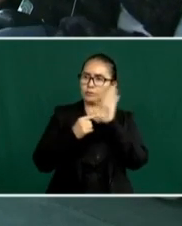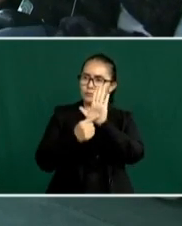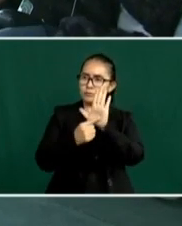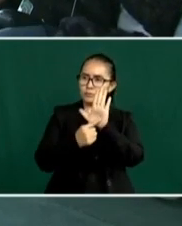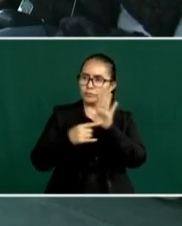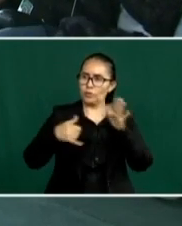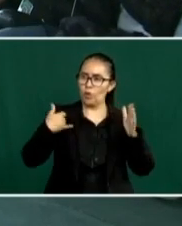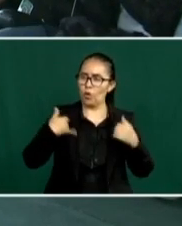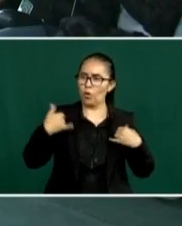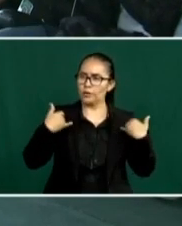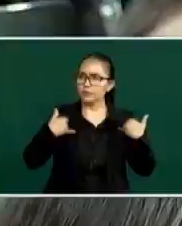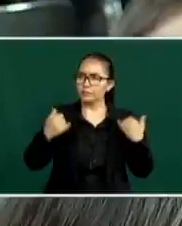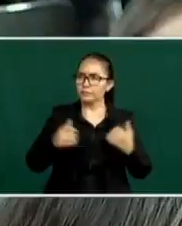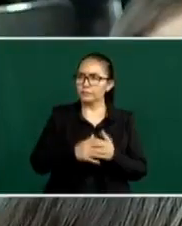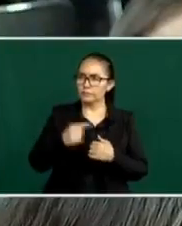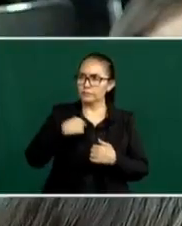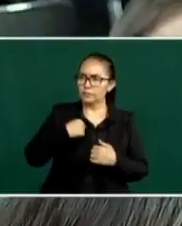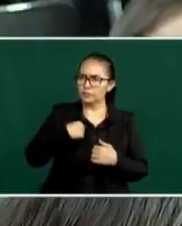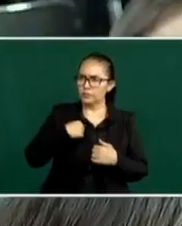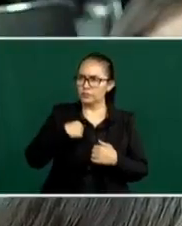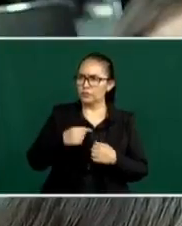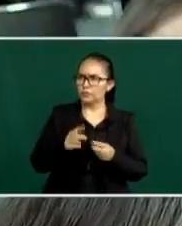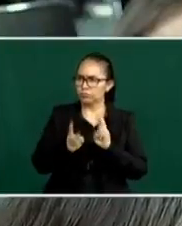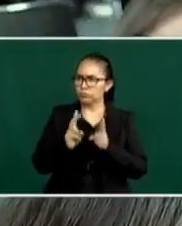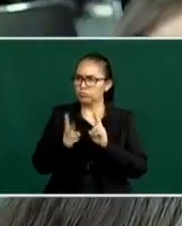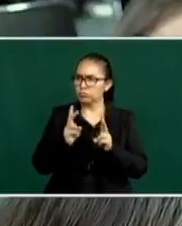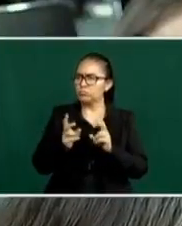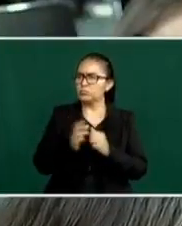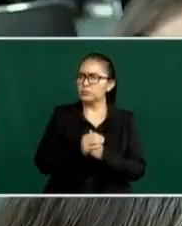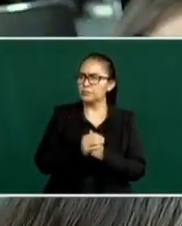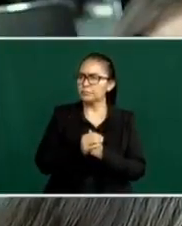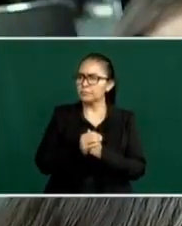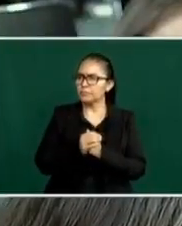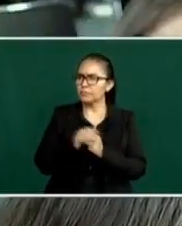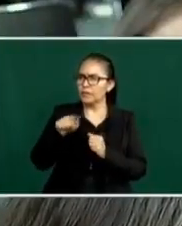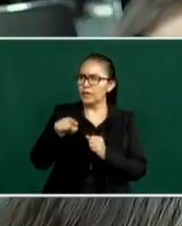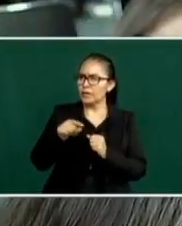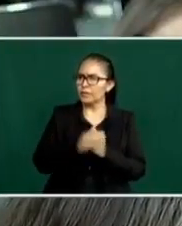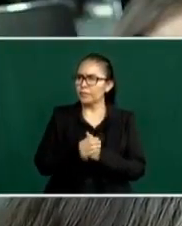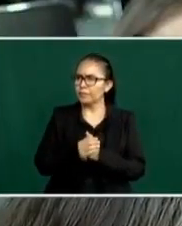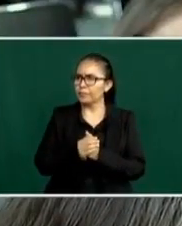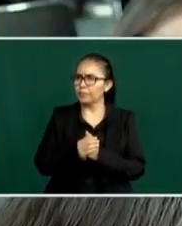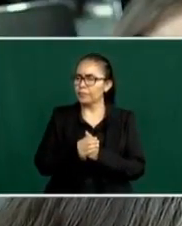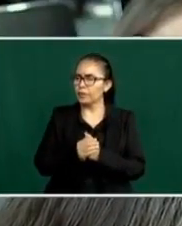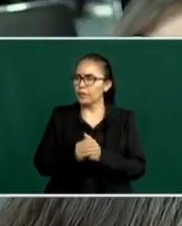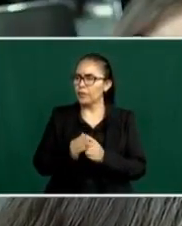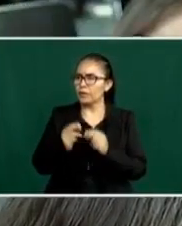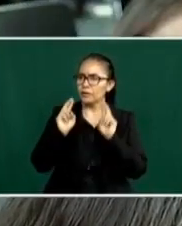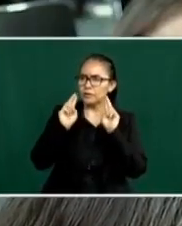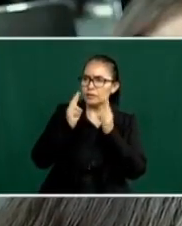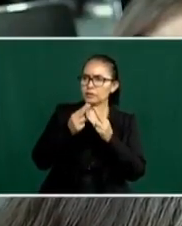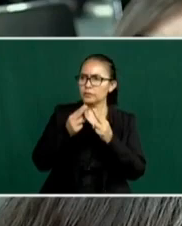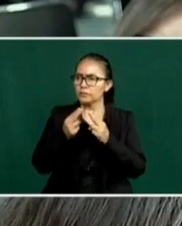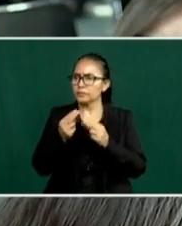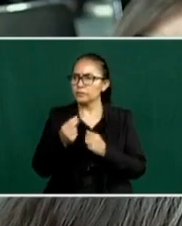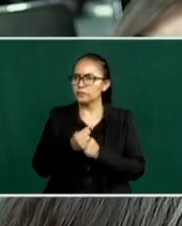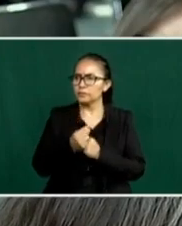usted platicó con él. Yo grabé, yo soy Patricia Aguilar de